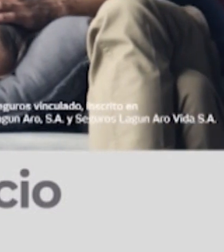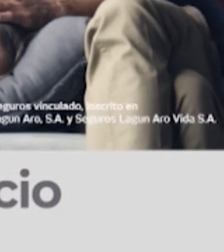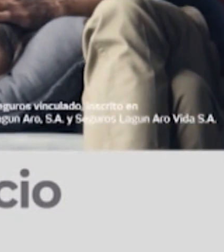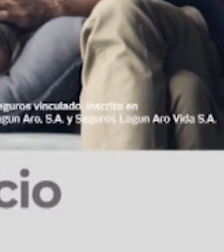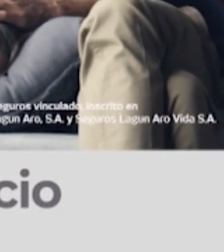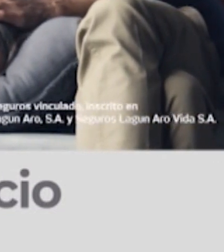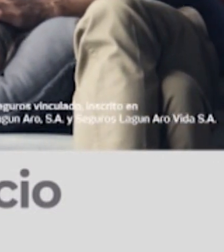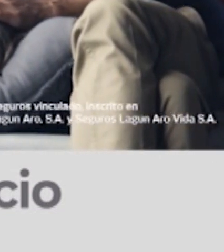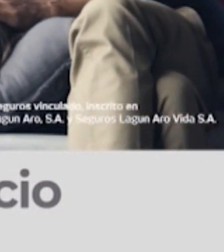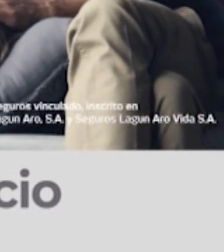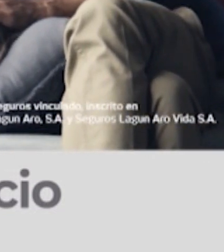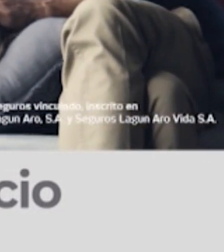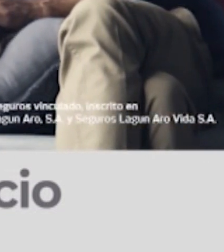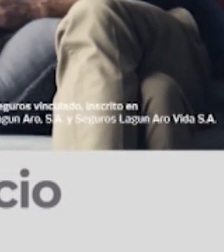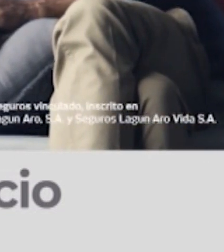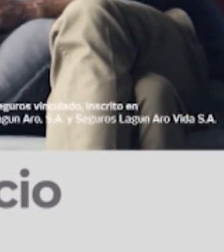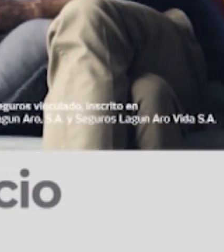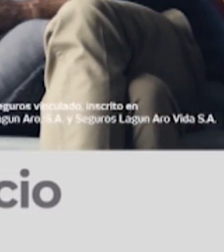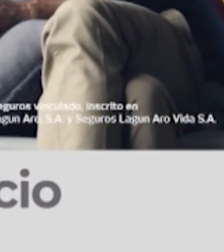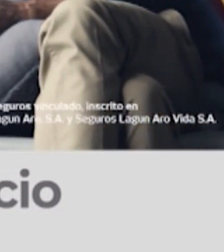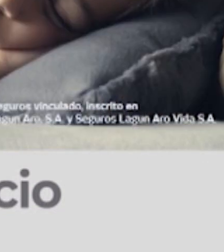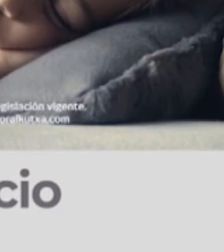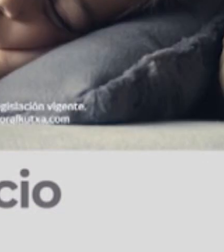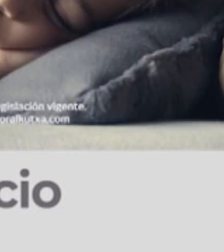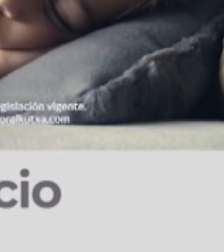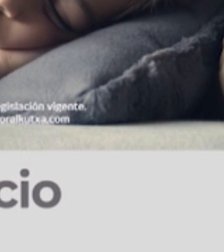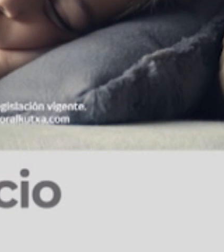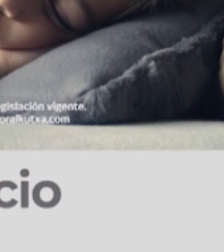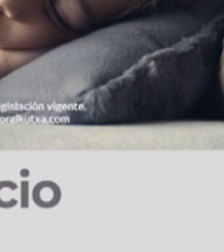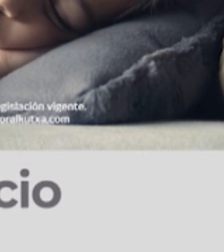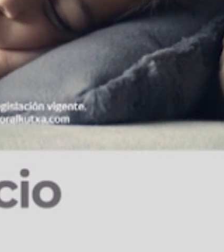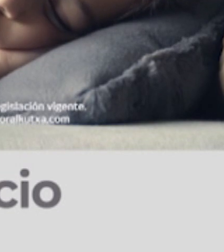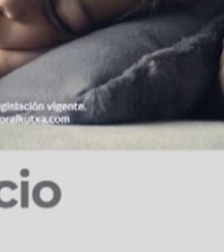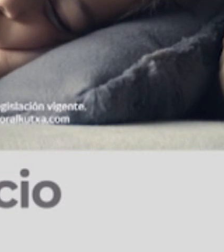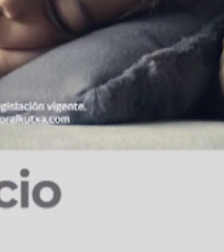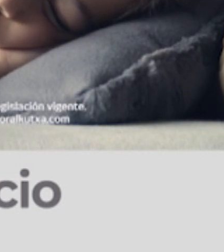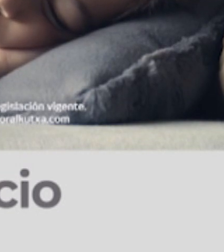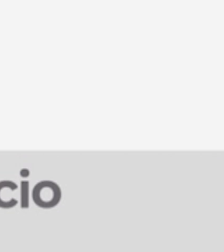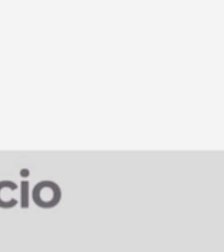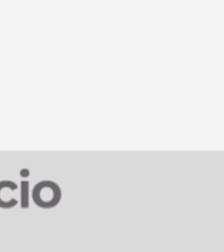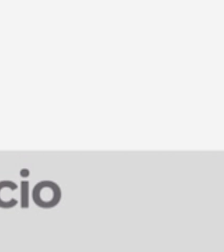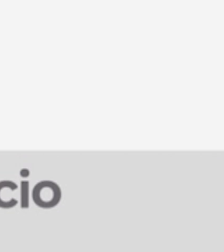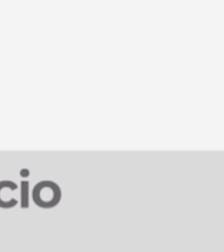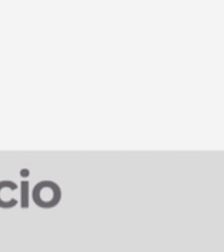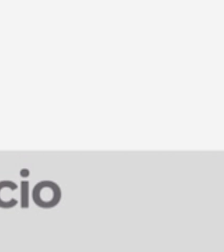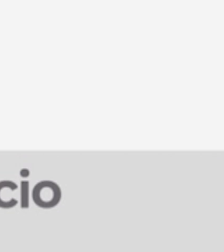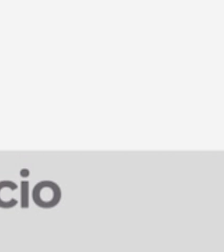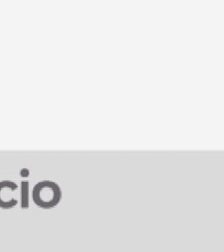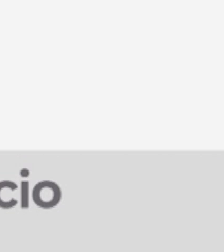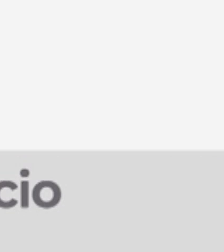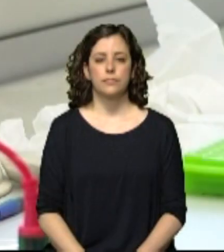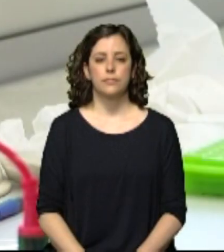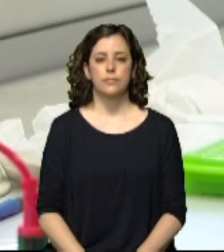para dormir una siesta así de tranquilo, hay que estar muy tranquilo. Para darte la tranquilidad que necesitas siempre, tus seguros en Laboral Cucha.